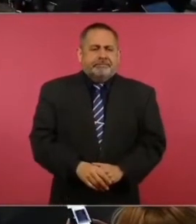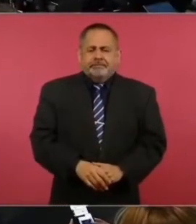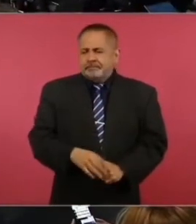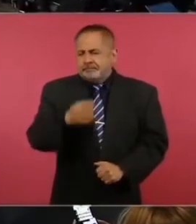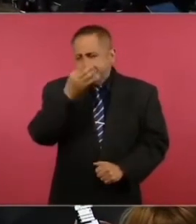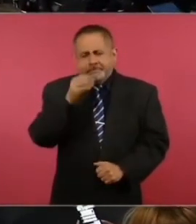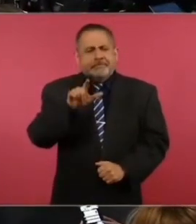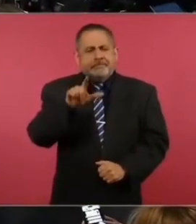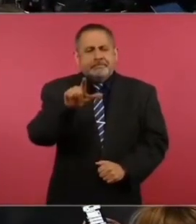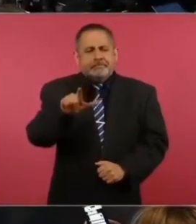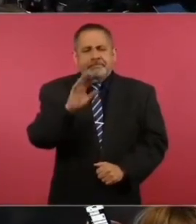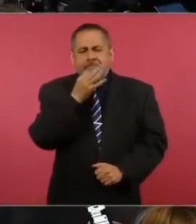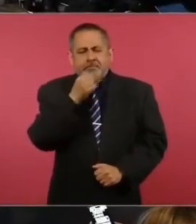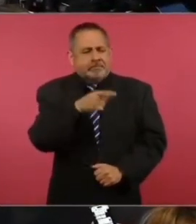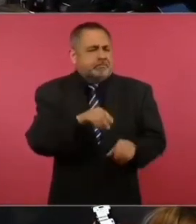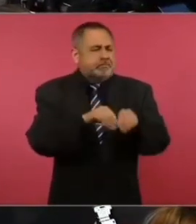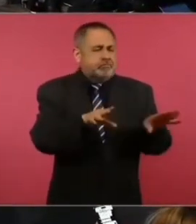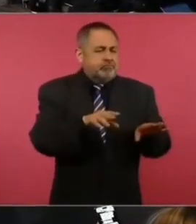17.